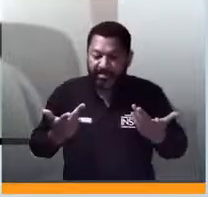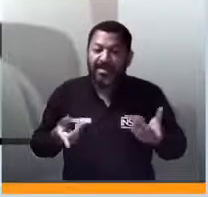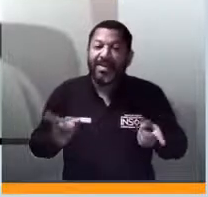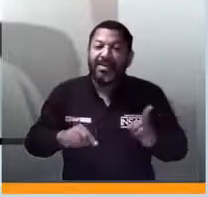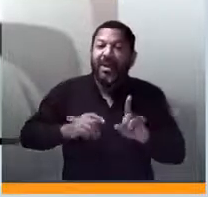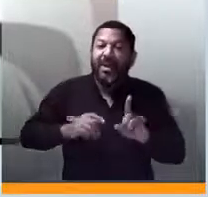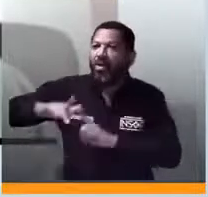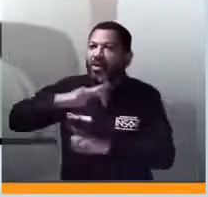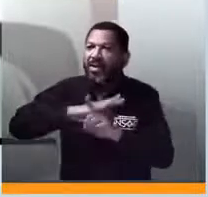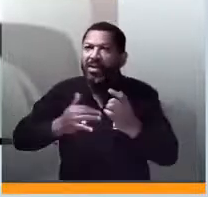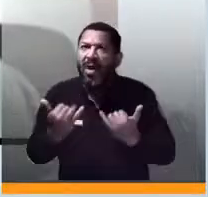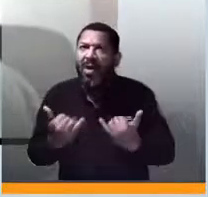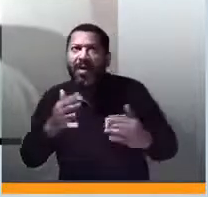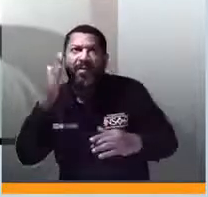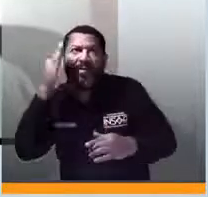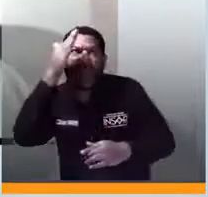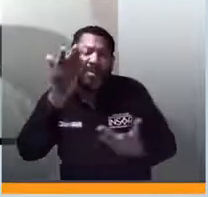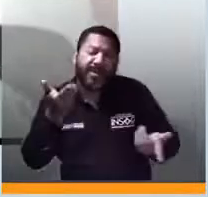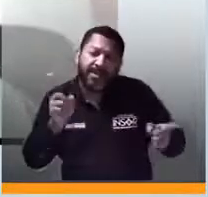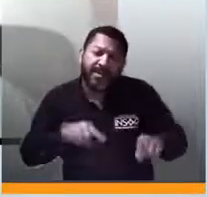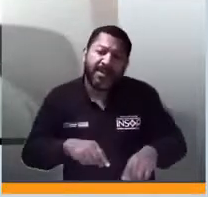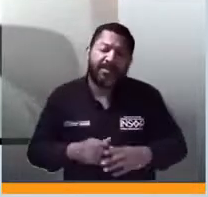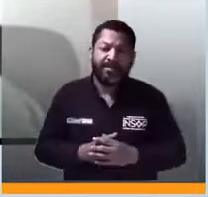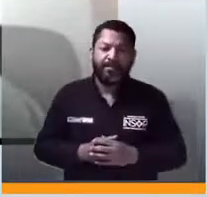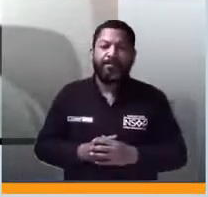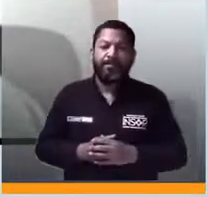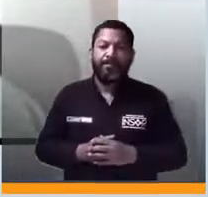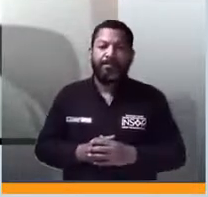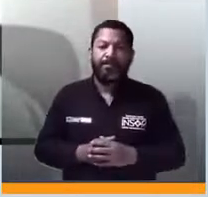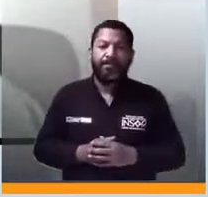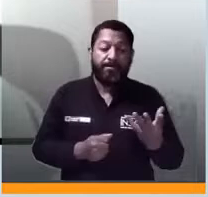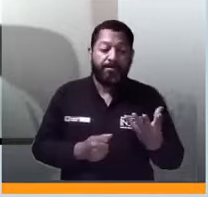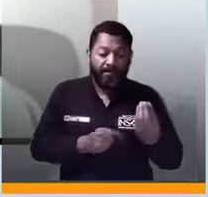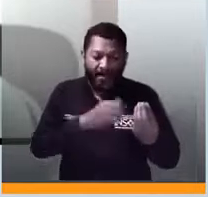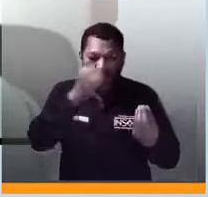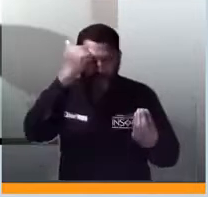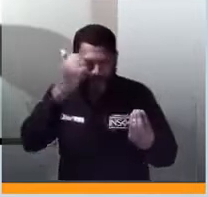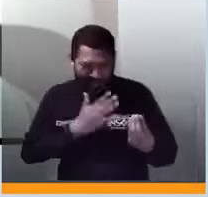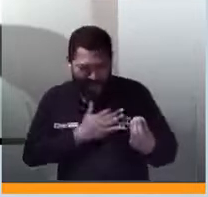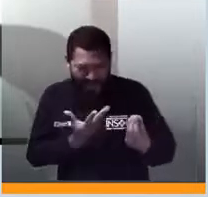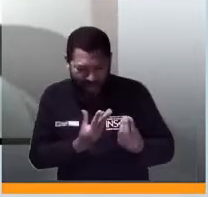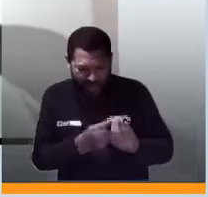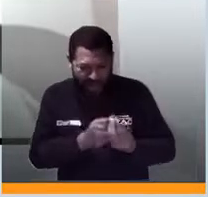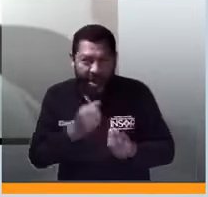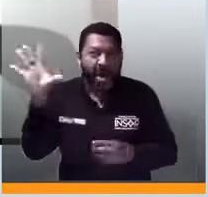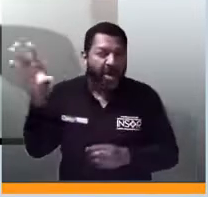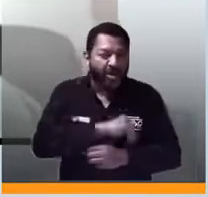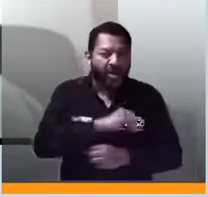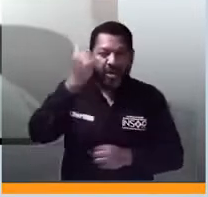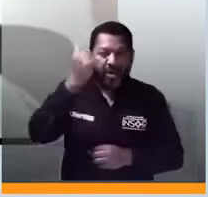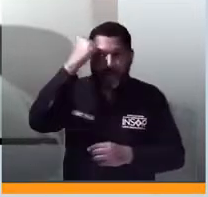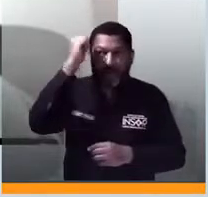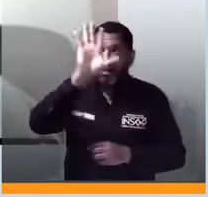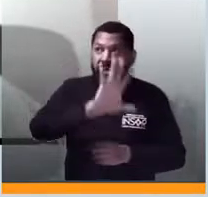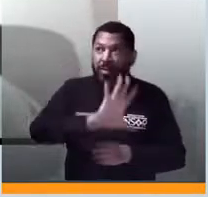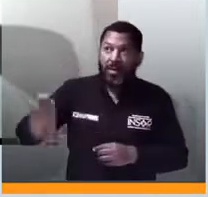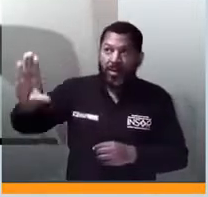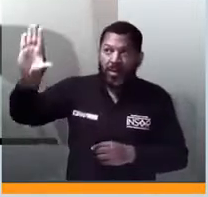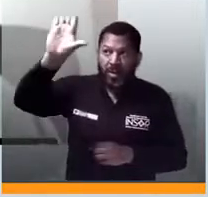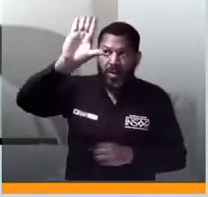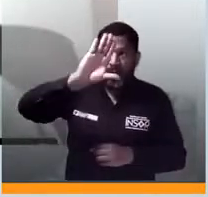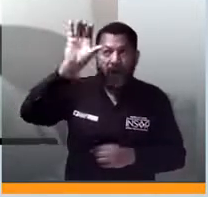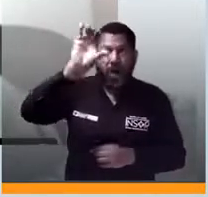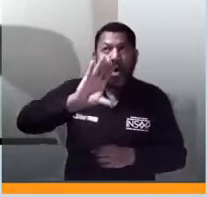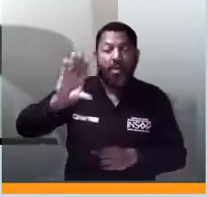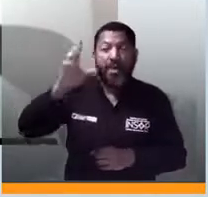seguramente vendrán, yo quisiera insistirle a mis profesores, a todos los profesores de Colombia, primero agradecerles,